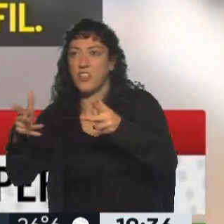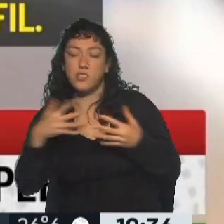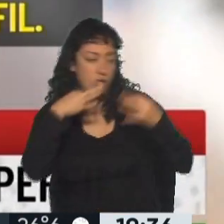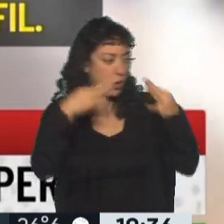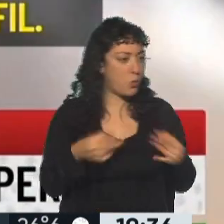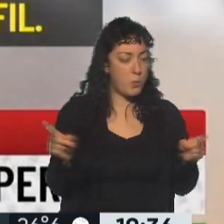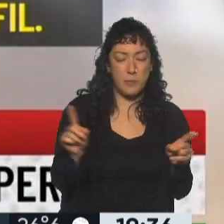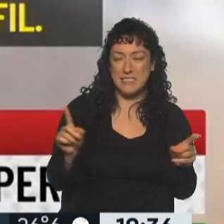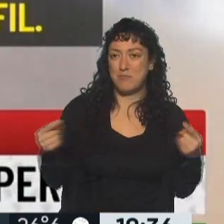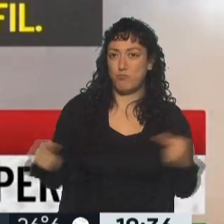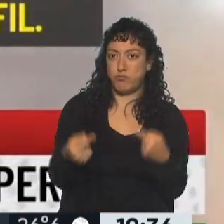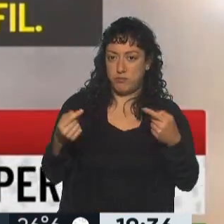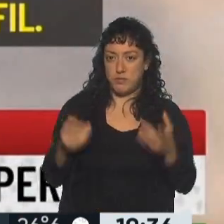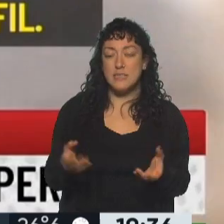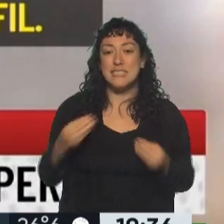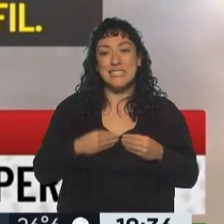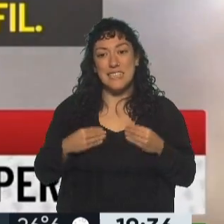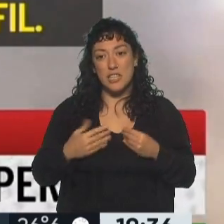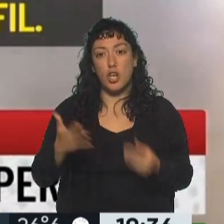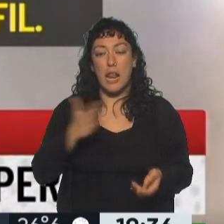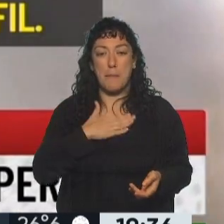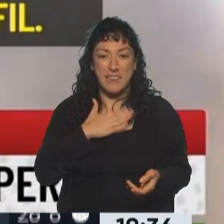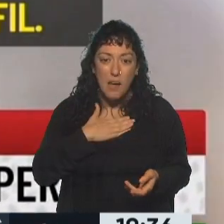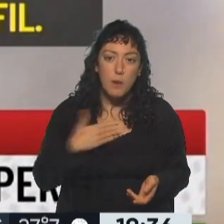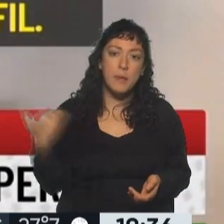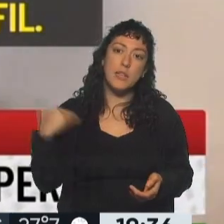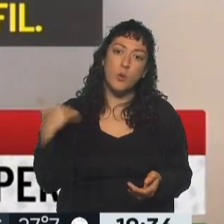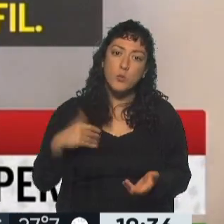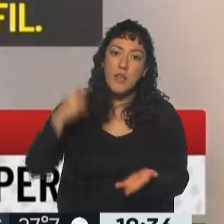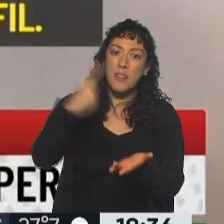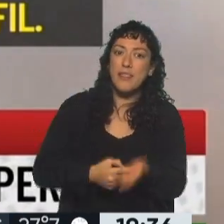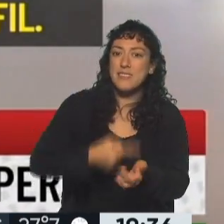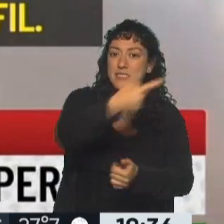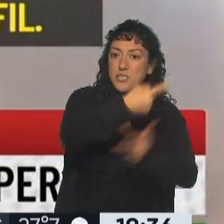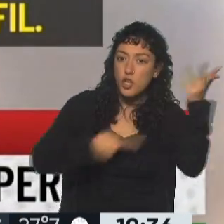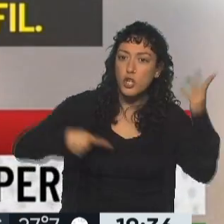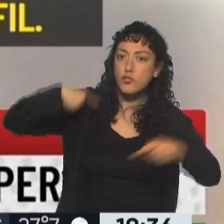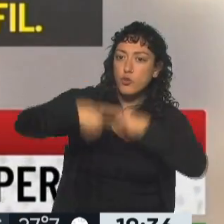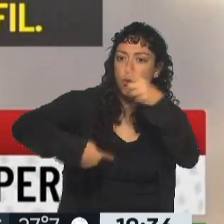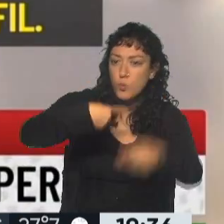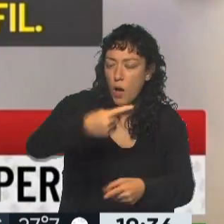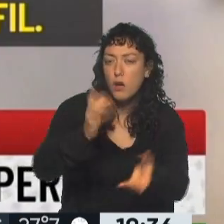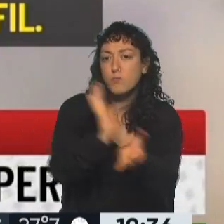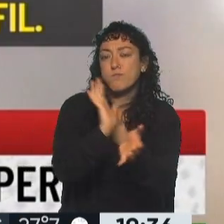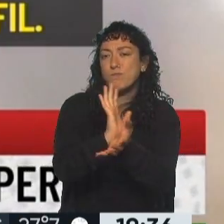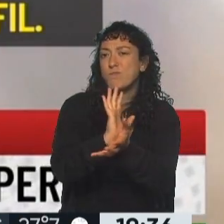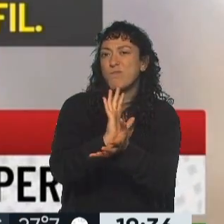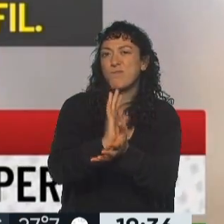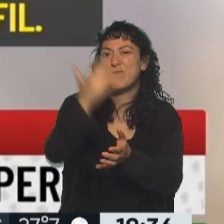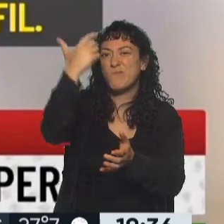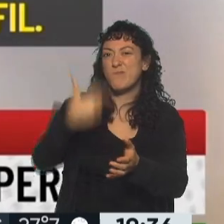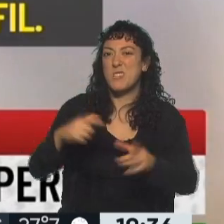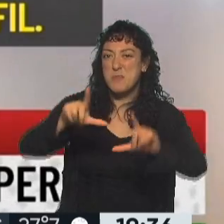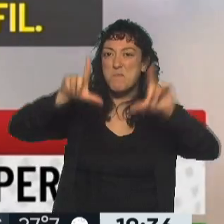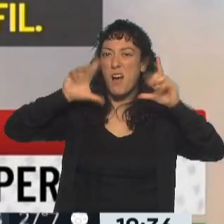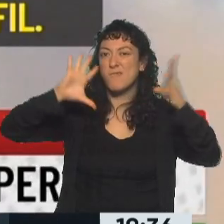competencia y no veo ni como una sorpresa a la reacción que tienen tanto